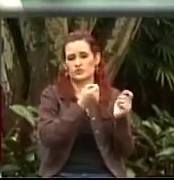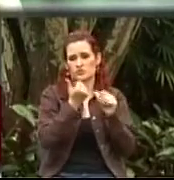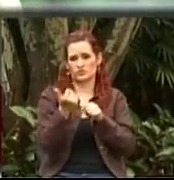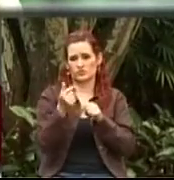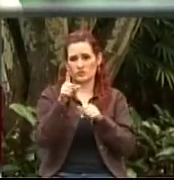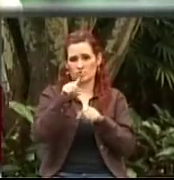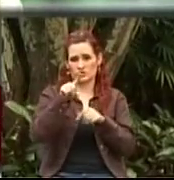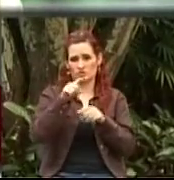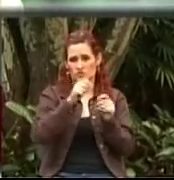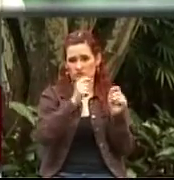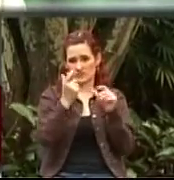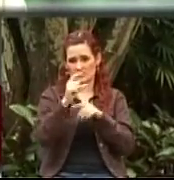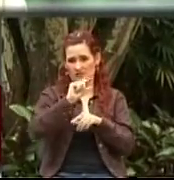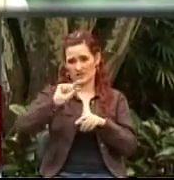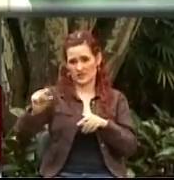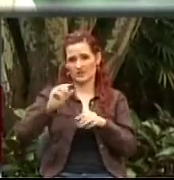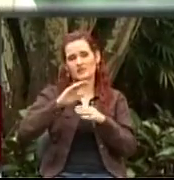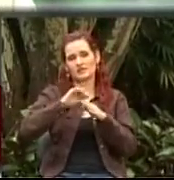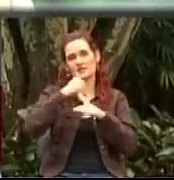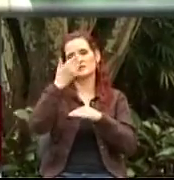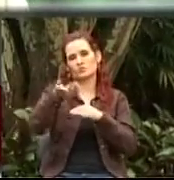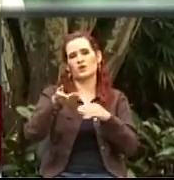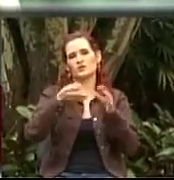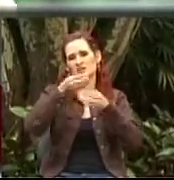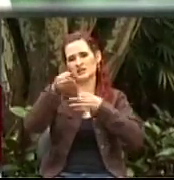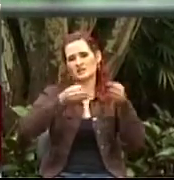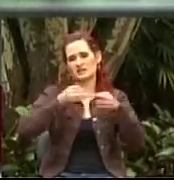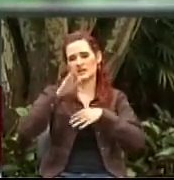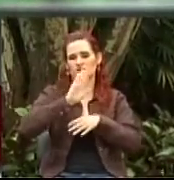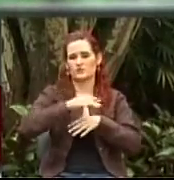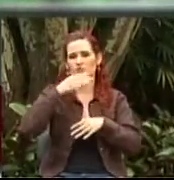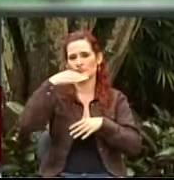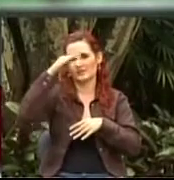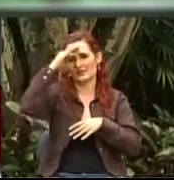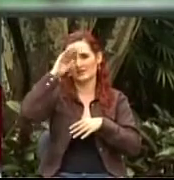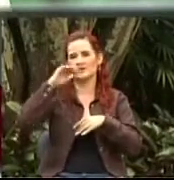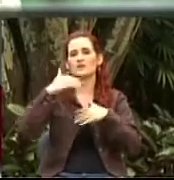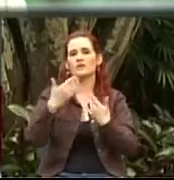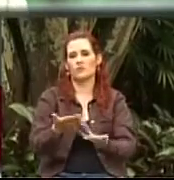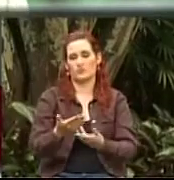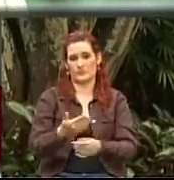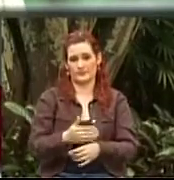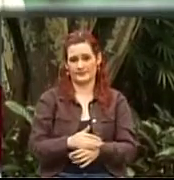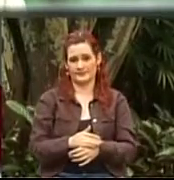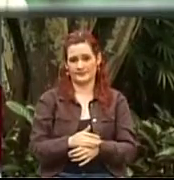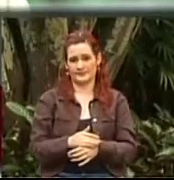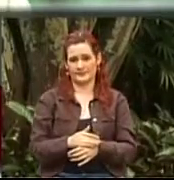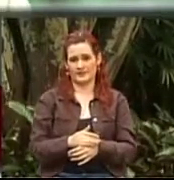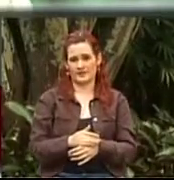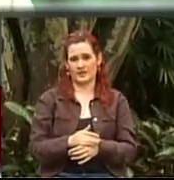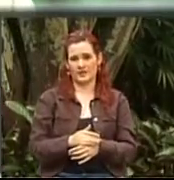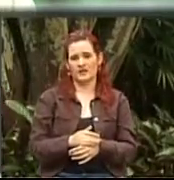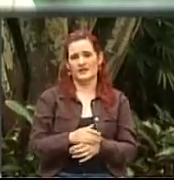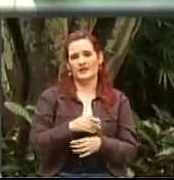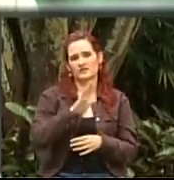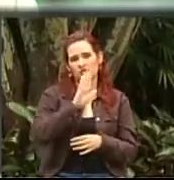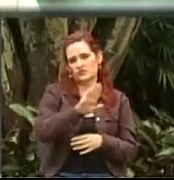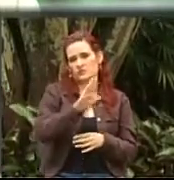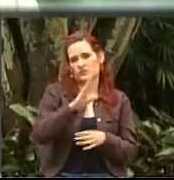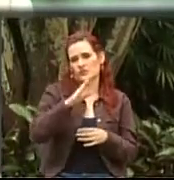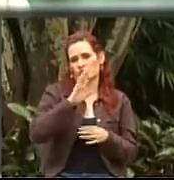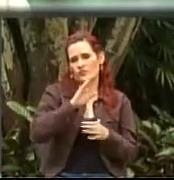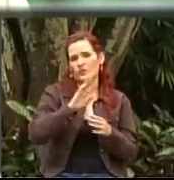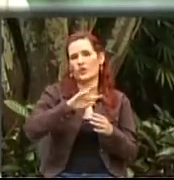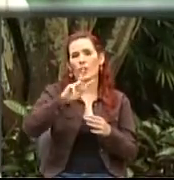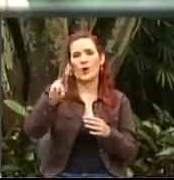a la Alcaldía de Medellín, pero ya va a ser un tema que la doctora Adriana Suárez, la directora técnica de la Unidad de Discapacidad, lo guardará un poco más a fondo porque es más de su pertinencia y de su